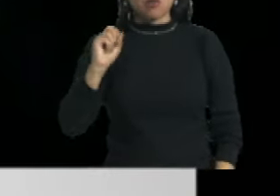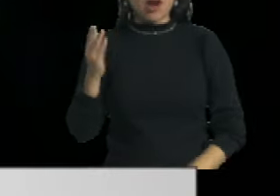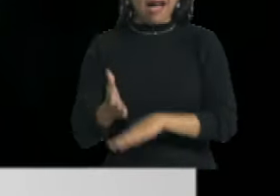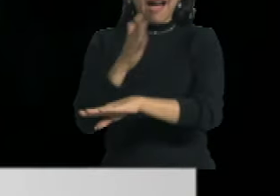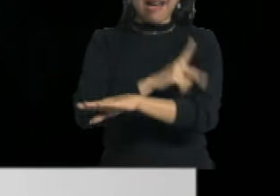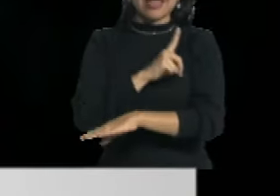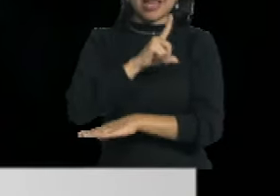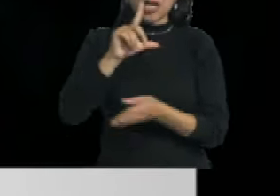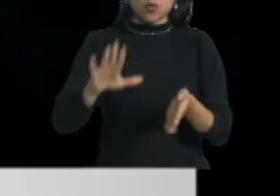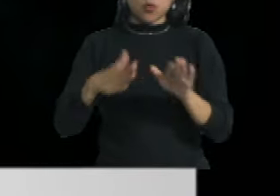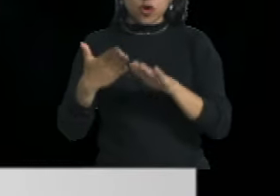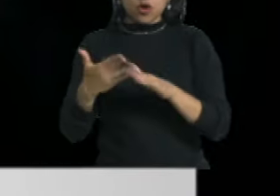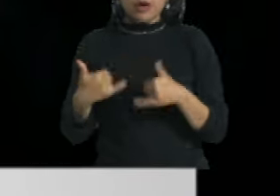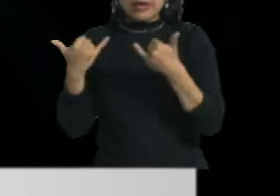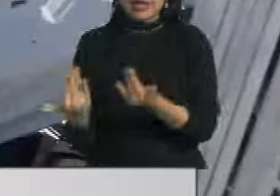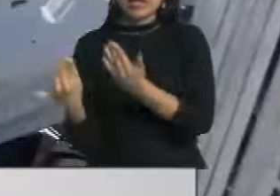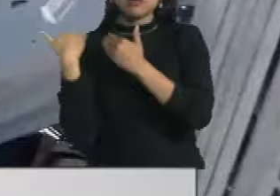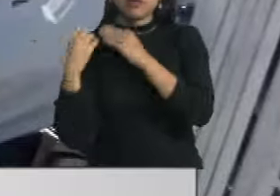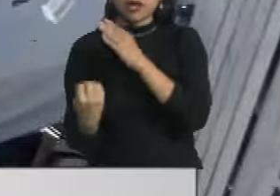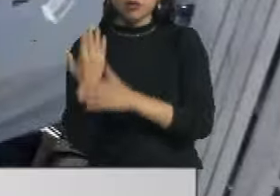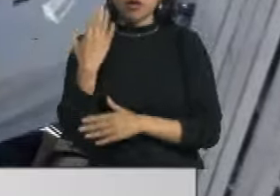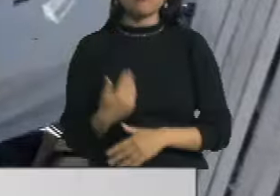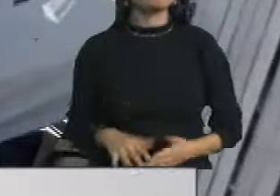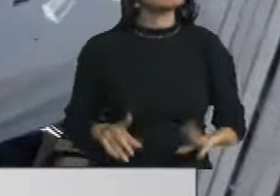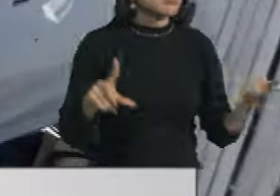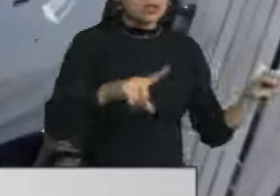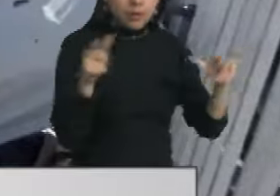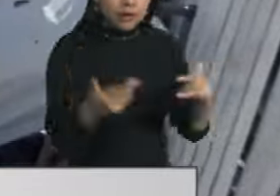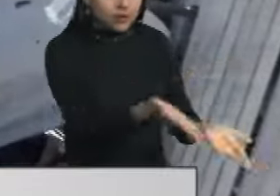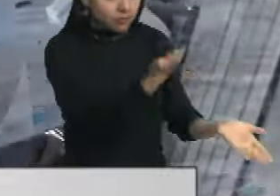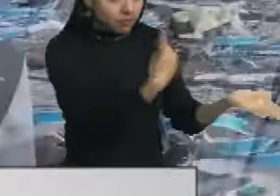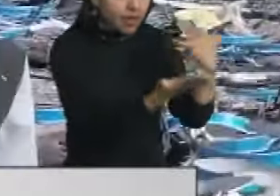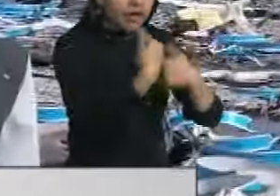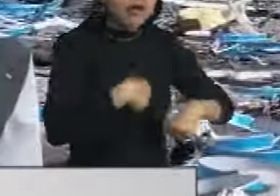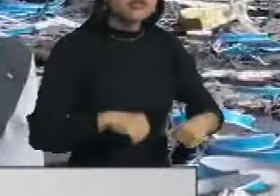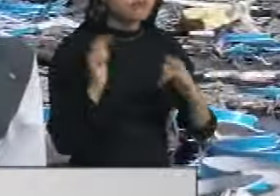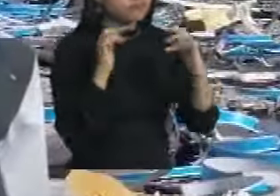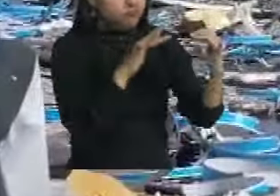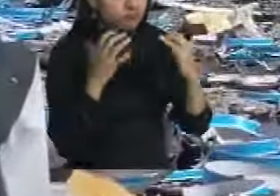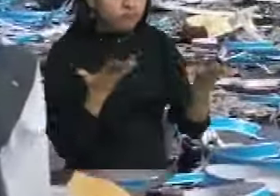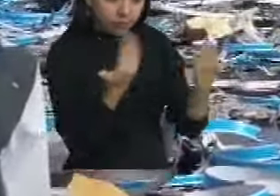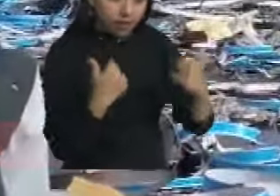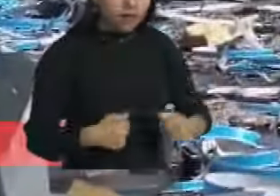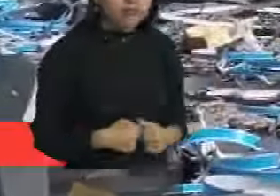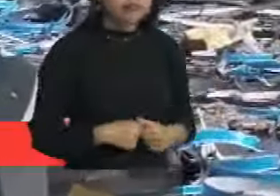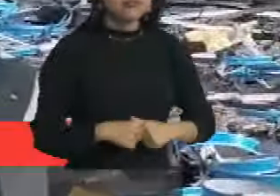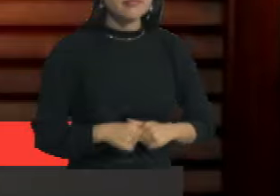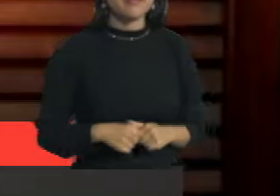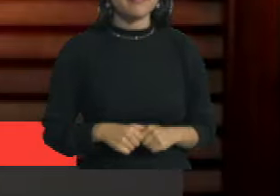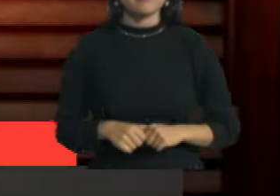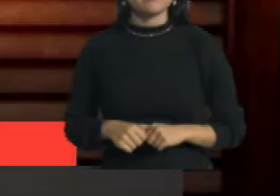grupo terrorista, en el que aseguró que están listos para combatir dentro del territorio libanés.